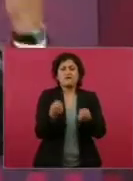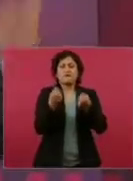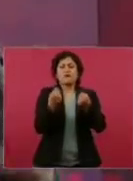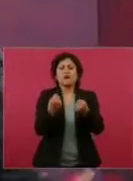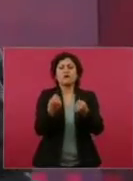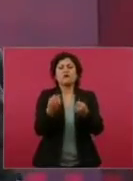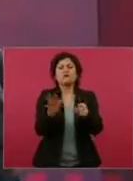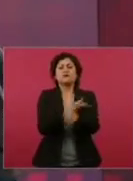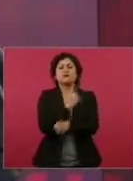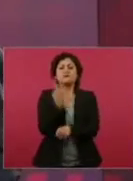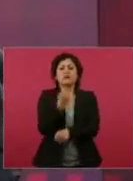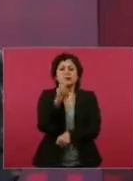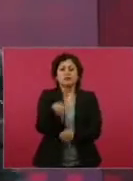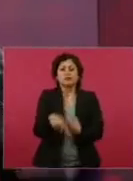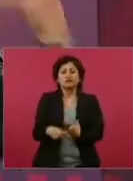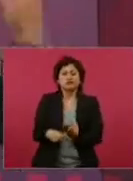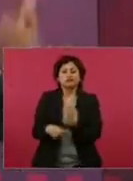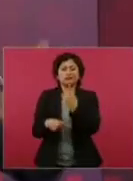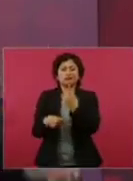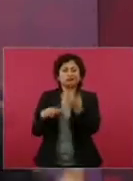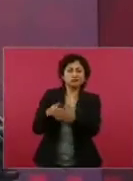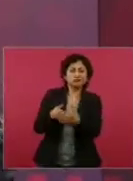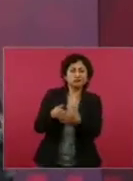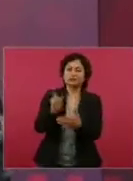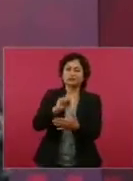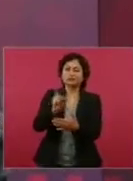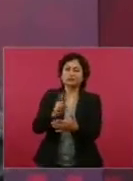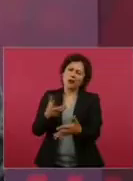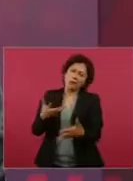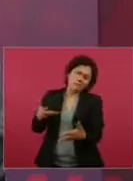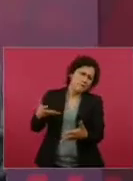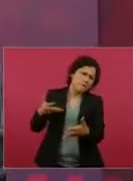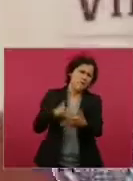no estamos solos, somos millones.